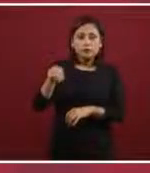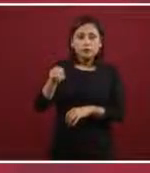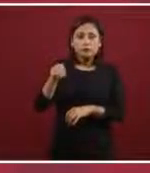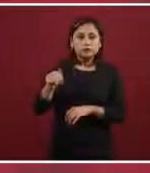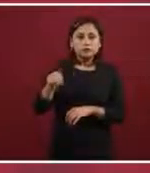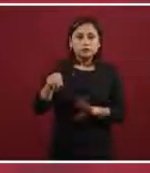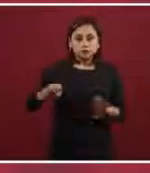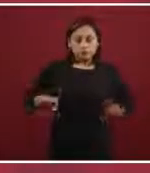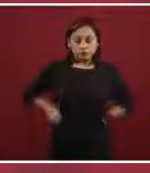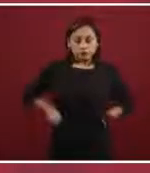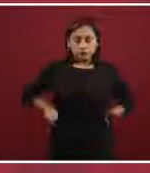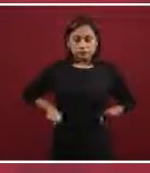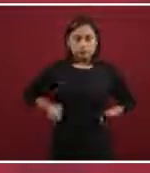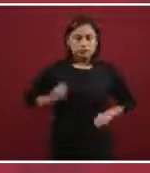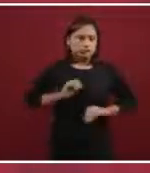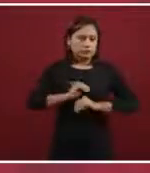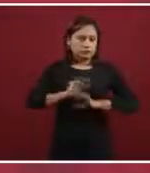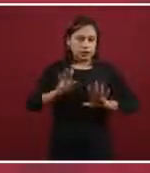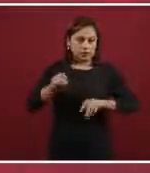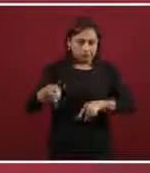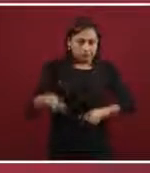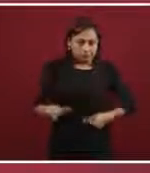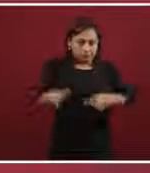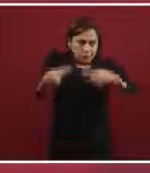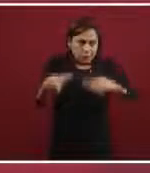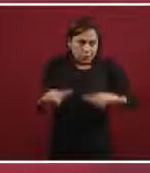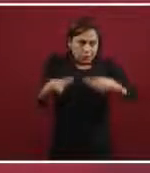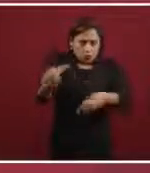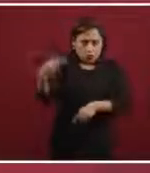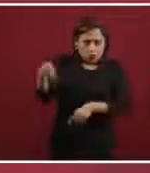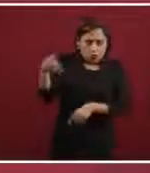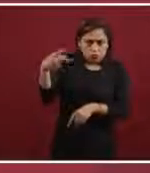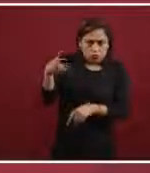esta es su función principal